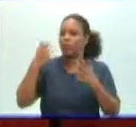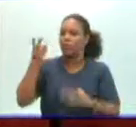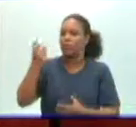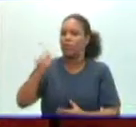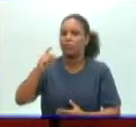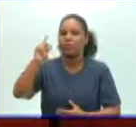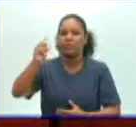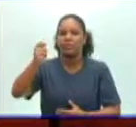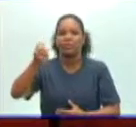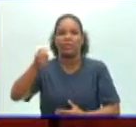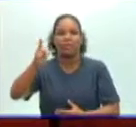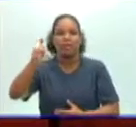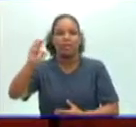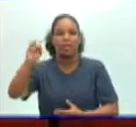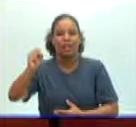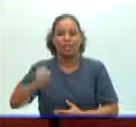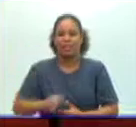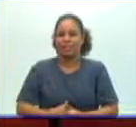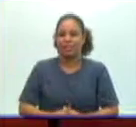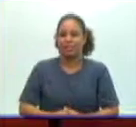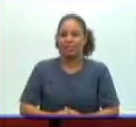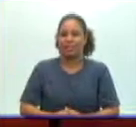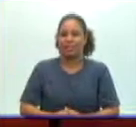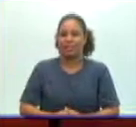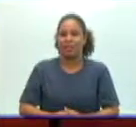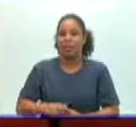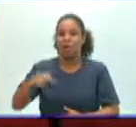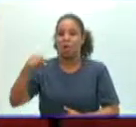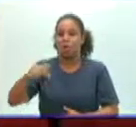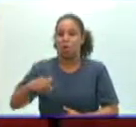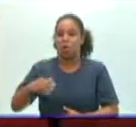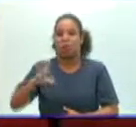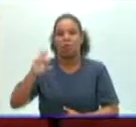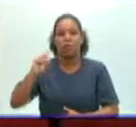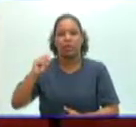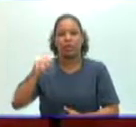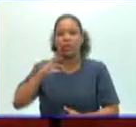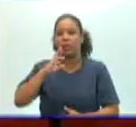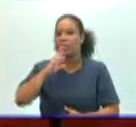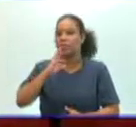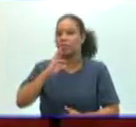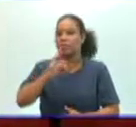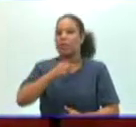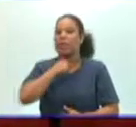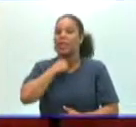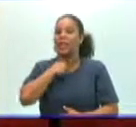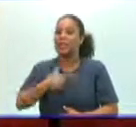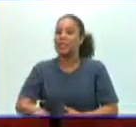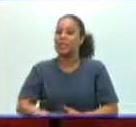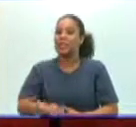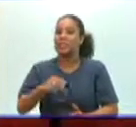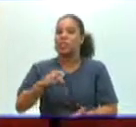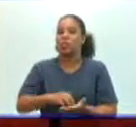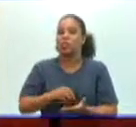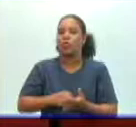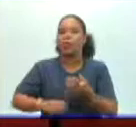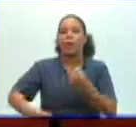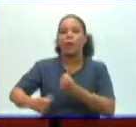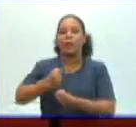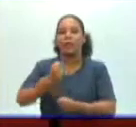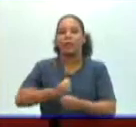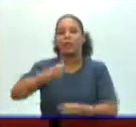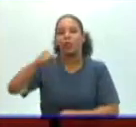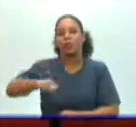Tales de Mileto. Pues hoy nos dedicaremos a resolver ejercicios donde apliquemos